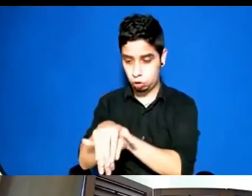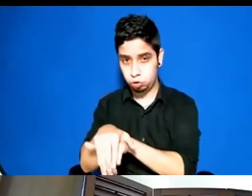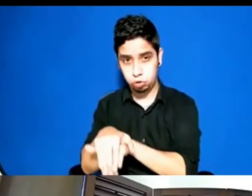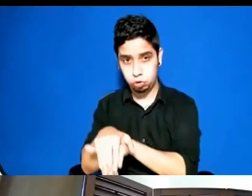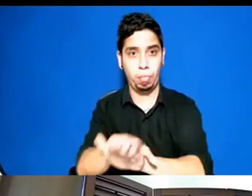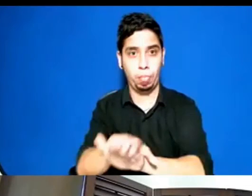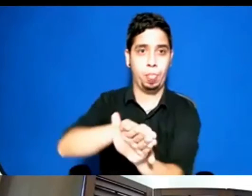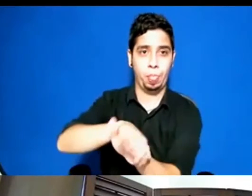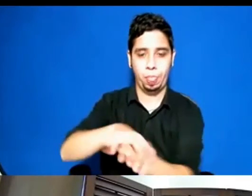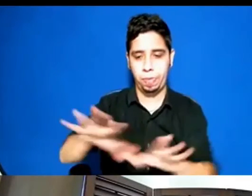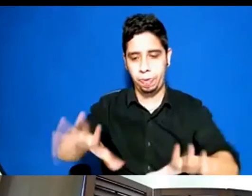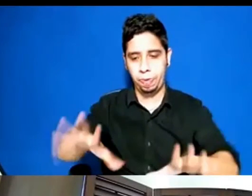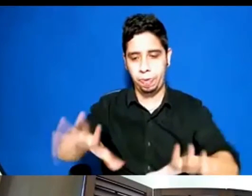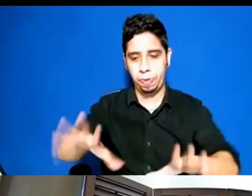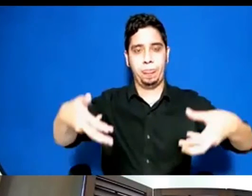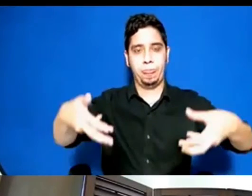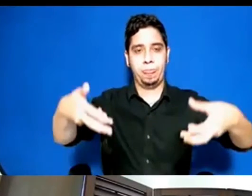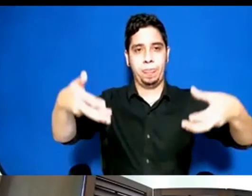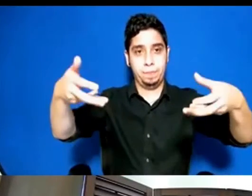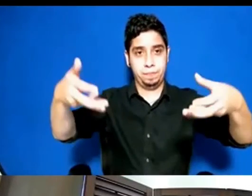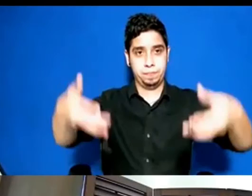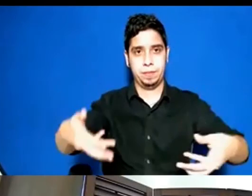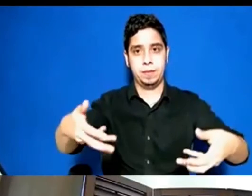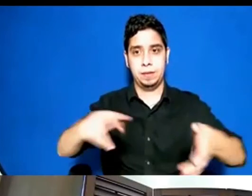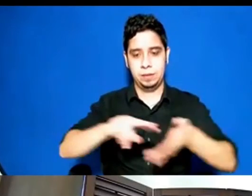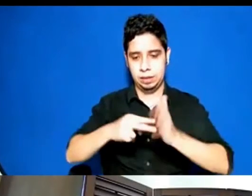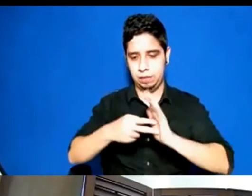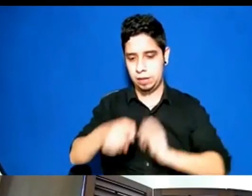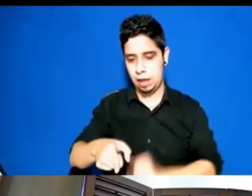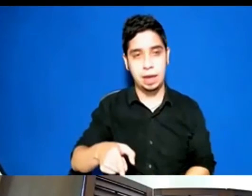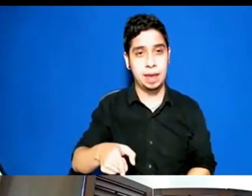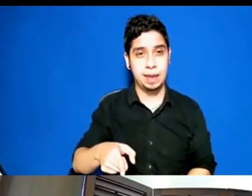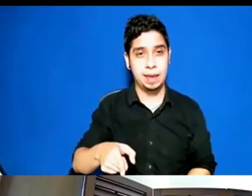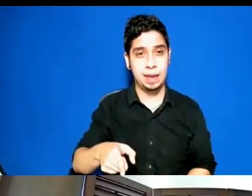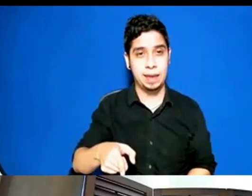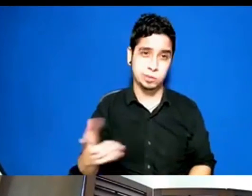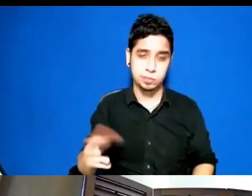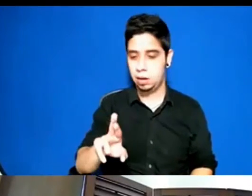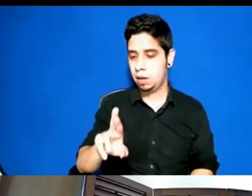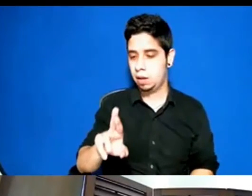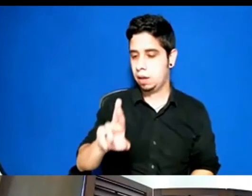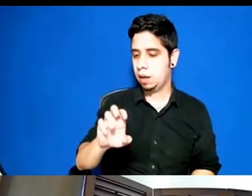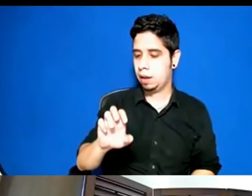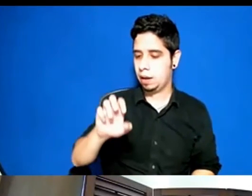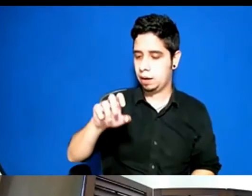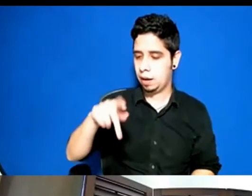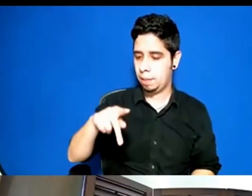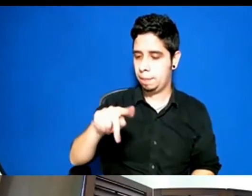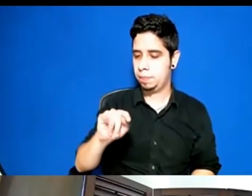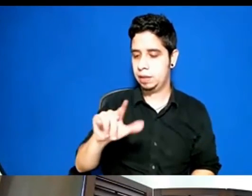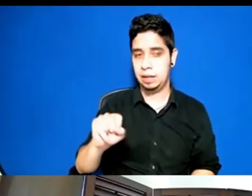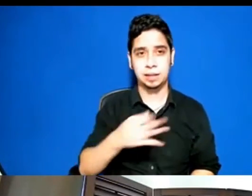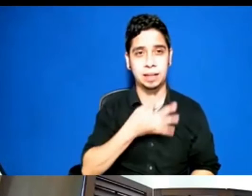son reptiles, ellas necesitan subir, respirar aire para ellas bajar.